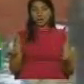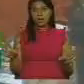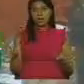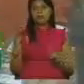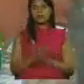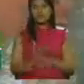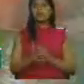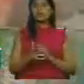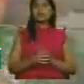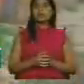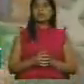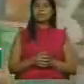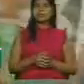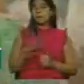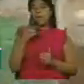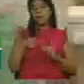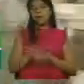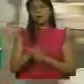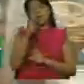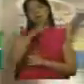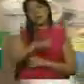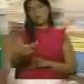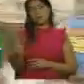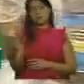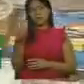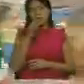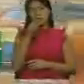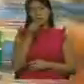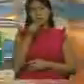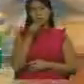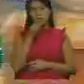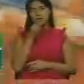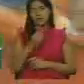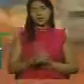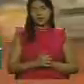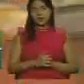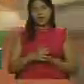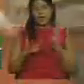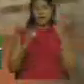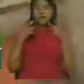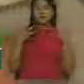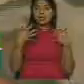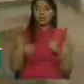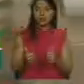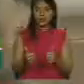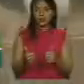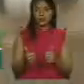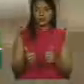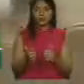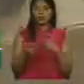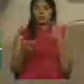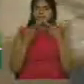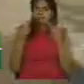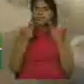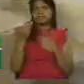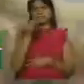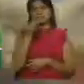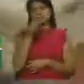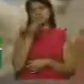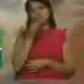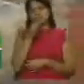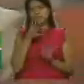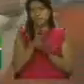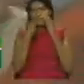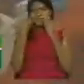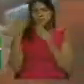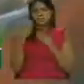en términos de más acceso a lo que es la población en términos de los alimentos. Esto es una política de de salud. Esto es una política de alimentos. ¿Quieren ver